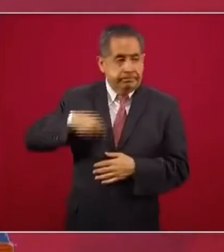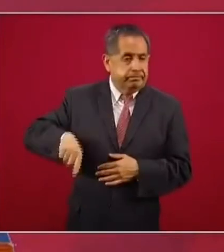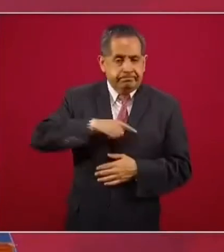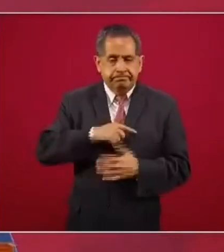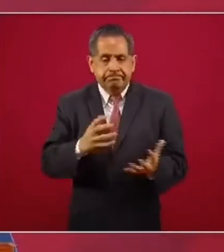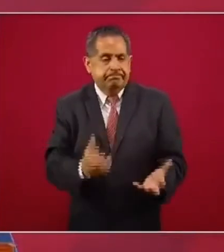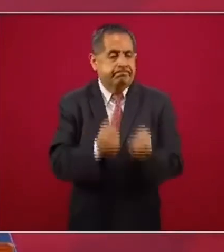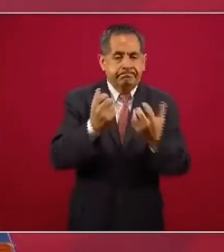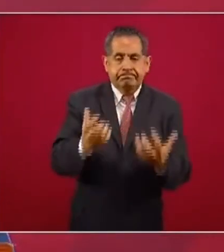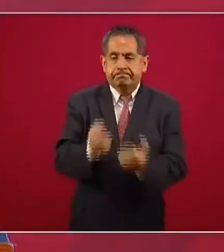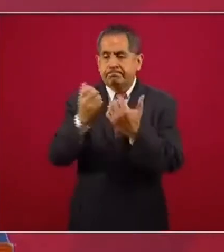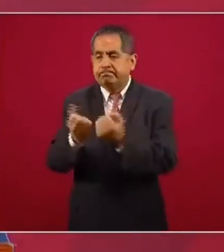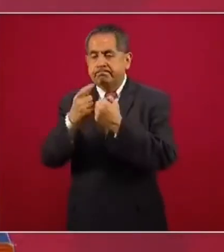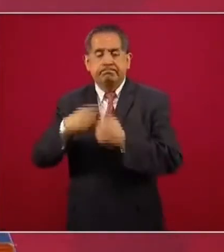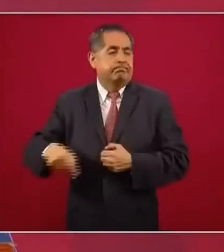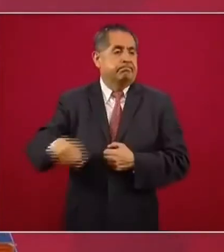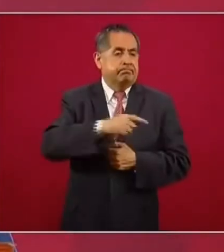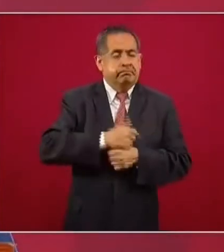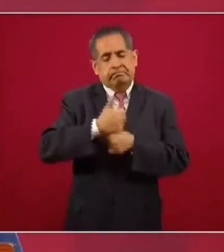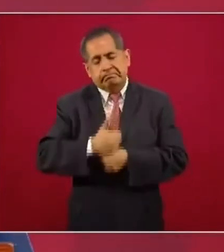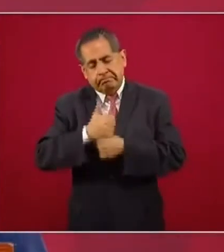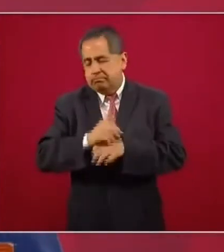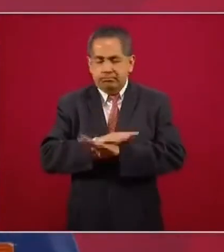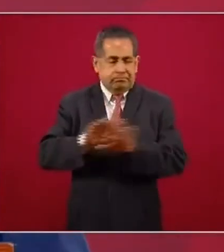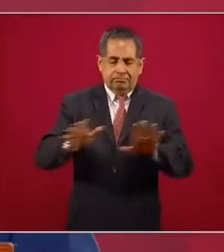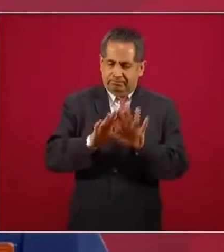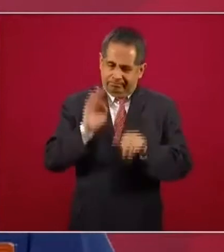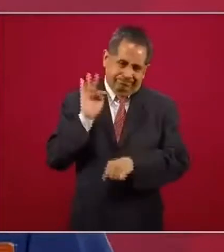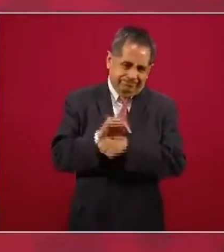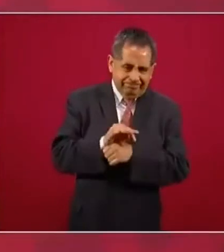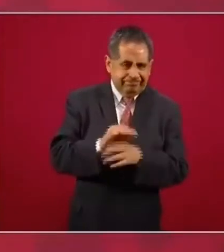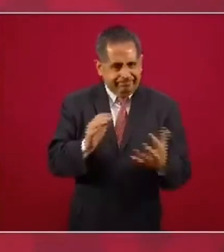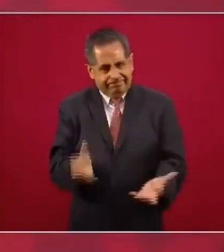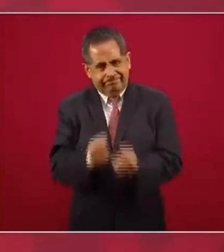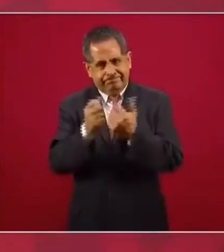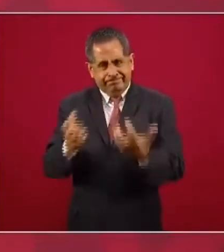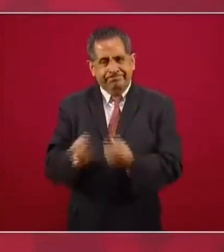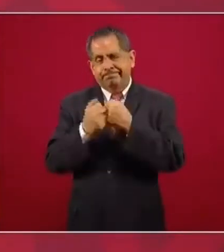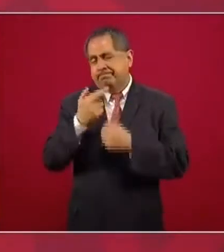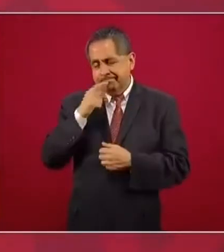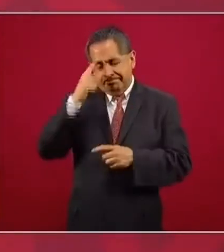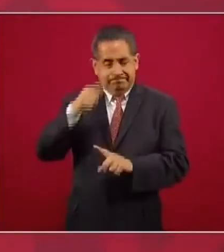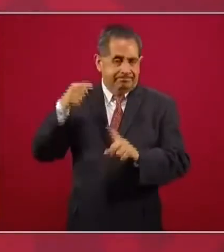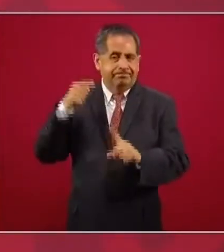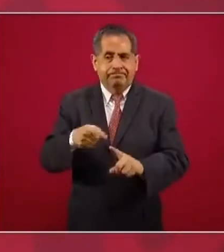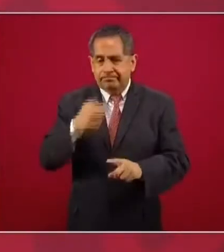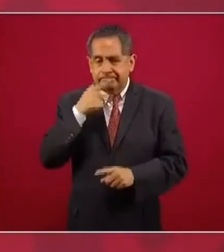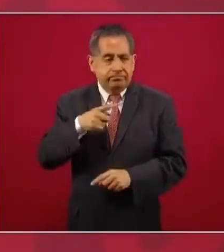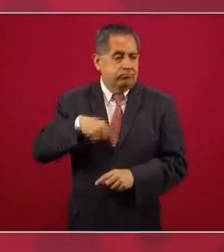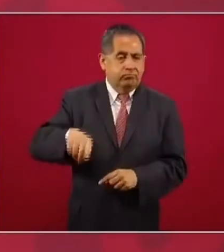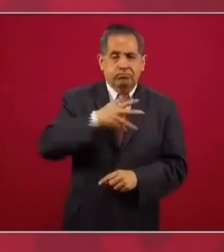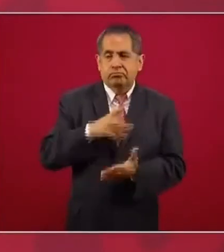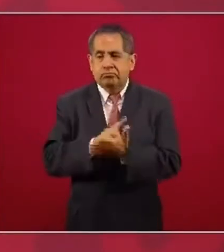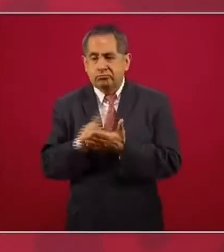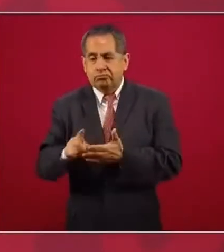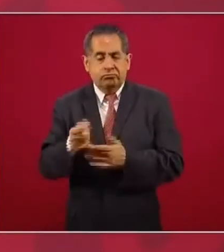por salvar vidas y acortar el sufrimiento de quienes padecen problemas de salud, garantizando de una manera muy concreta el derecho a